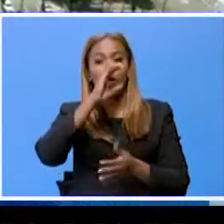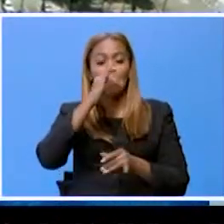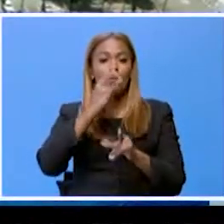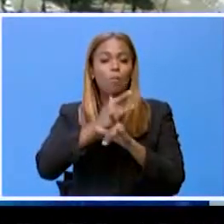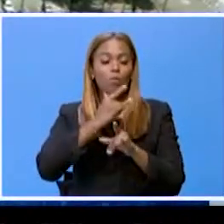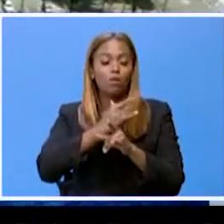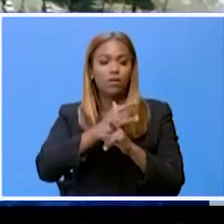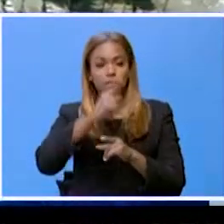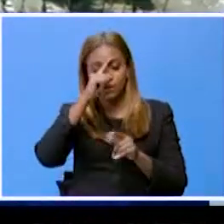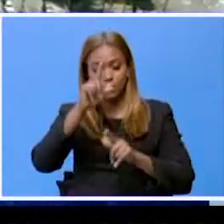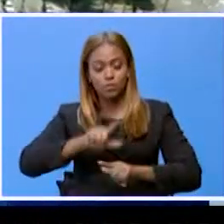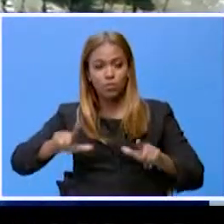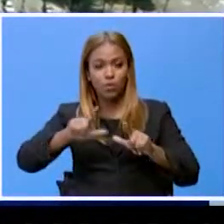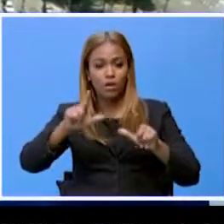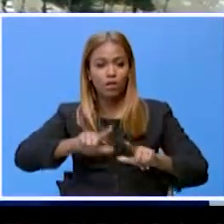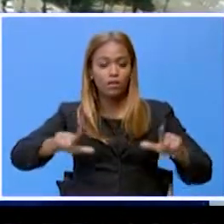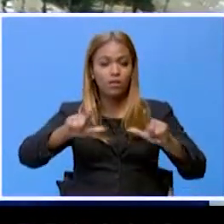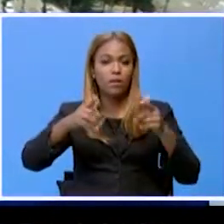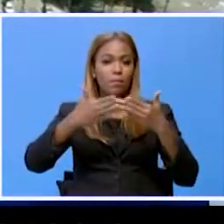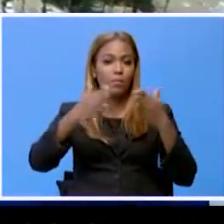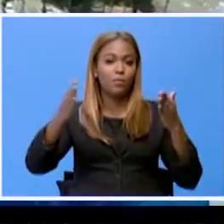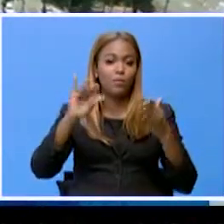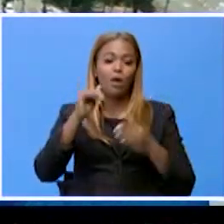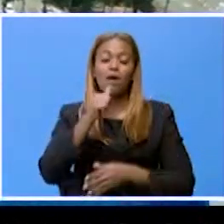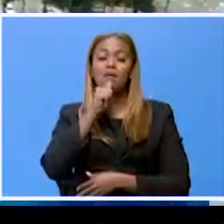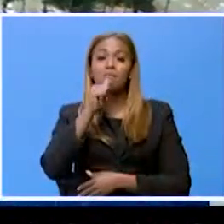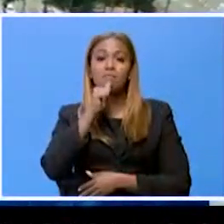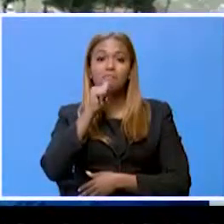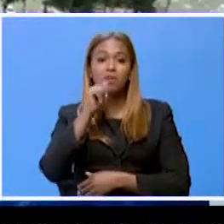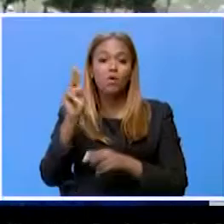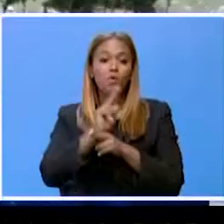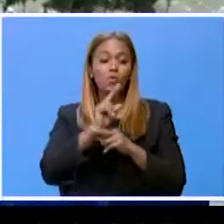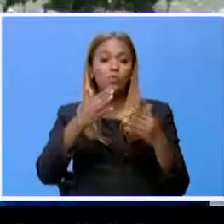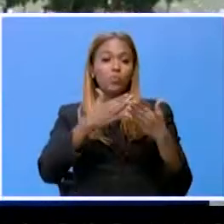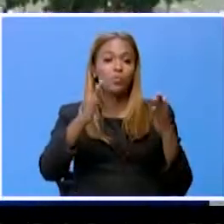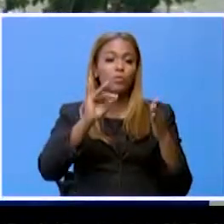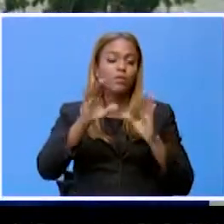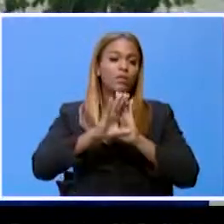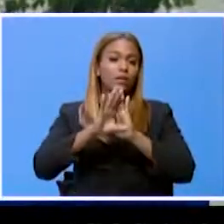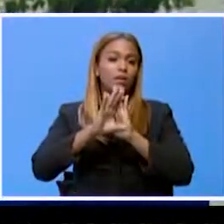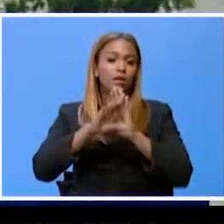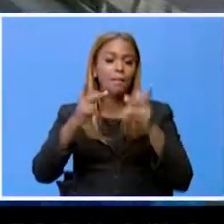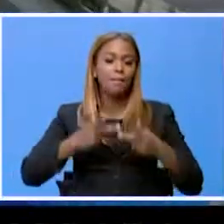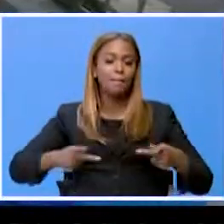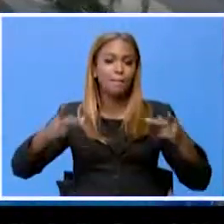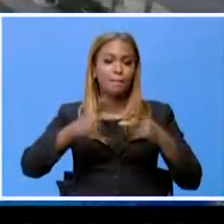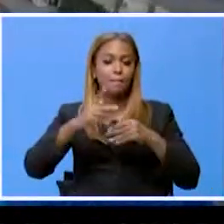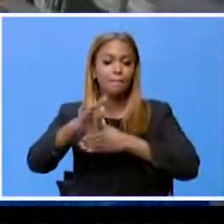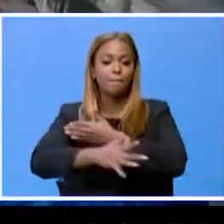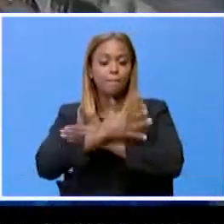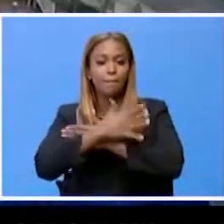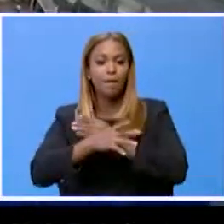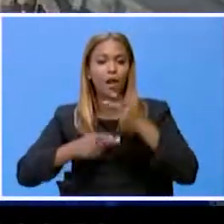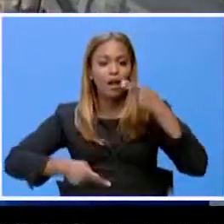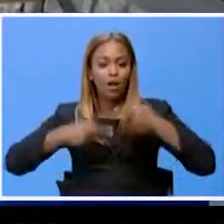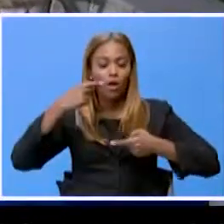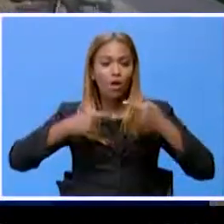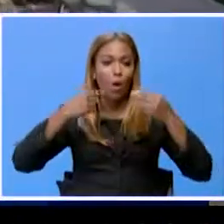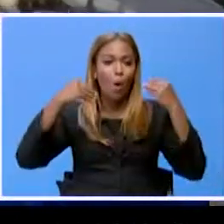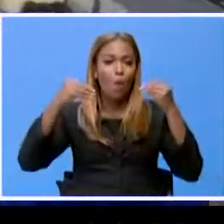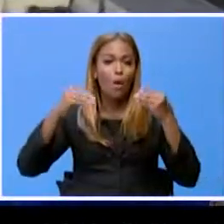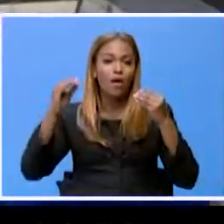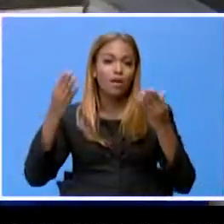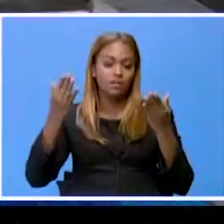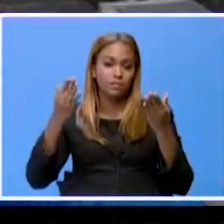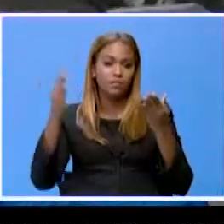bebidas alcohólicas en lugares y establecimientos públicos y privados de uso público, como por ejemplo parques, playas, restaurantes, colmados